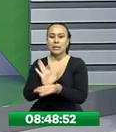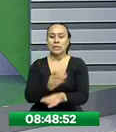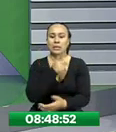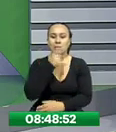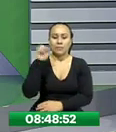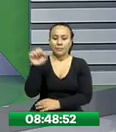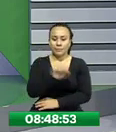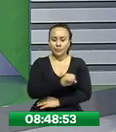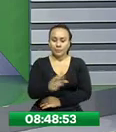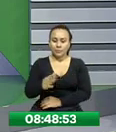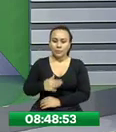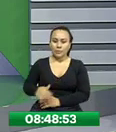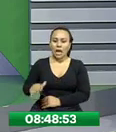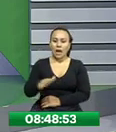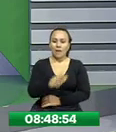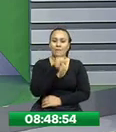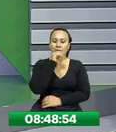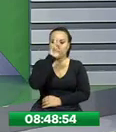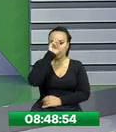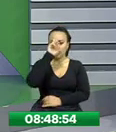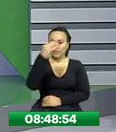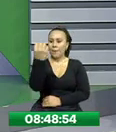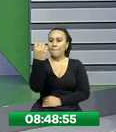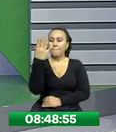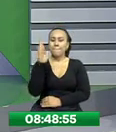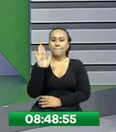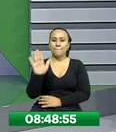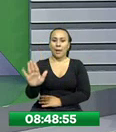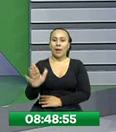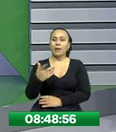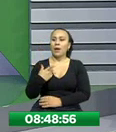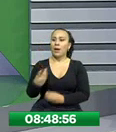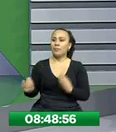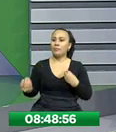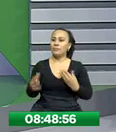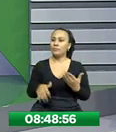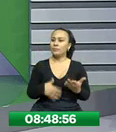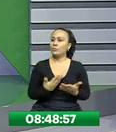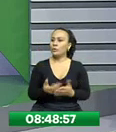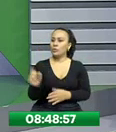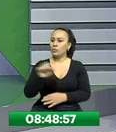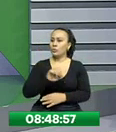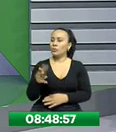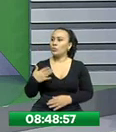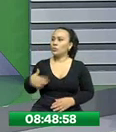conductores implicados irrespetó el disco pare y provocó además el choque de los vehículos.